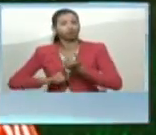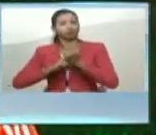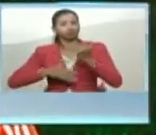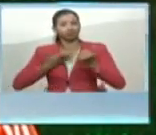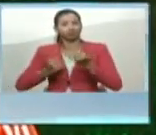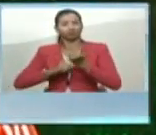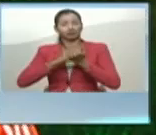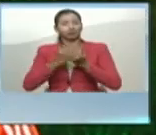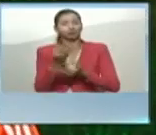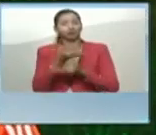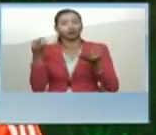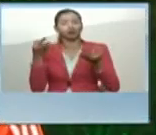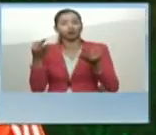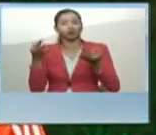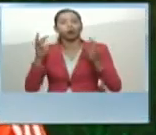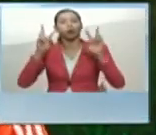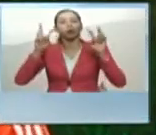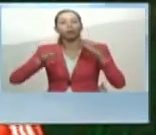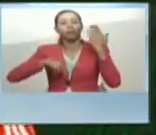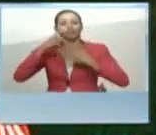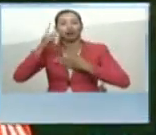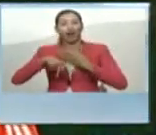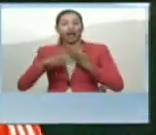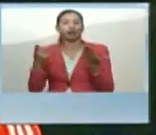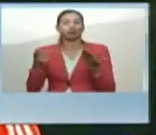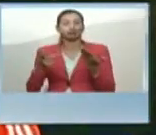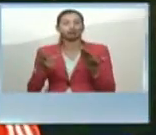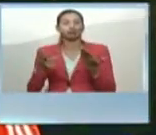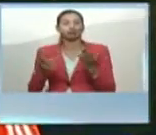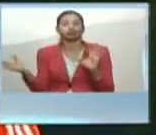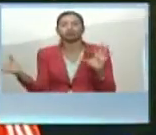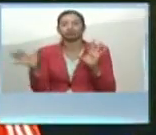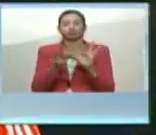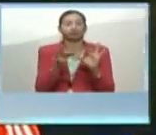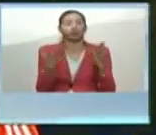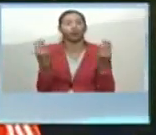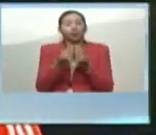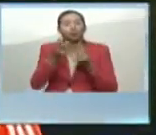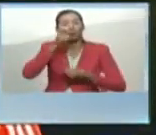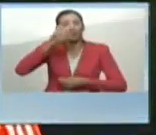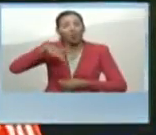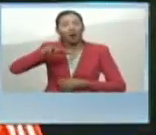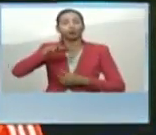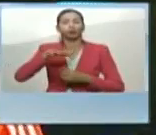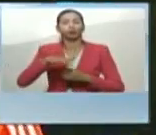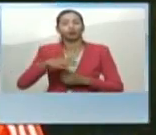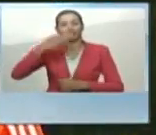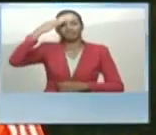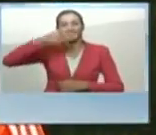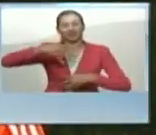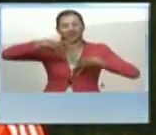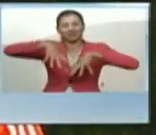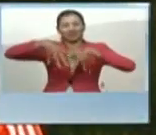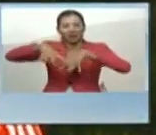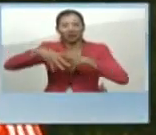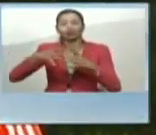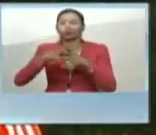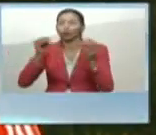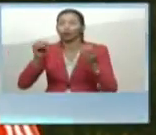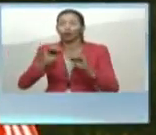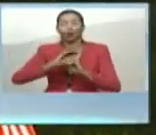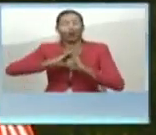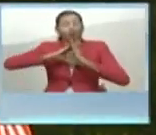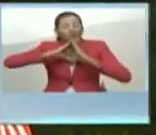manera extraordinaria en los nuevos planes para articularse junto al poder popular, las milicias, todo el poder